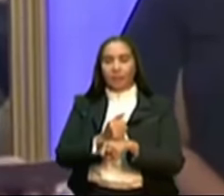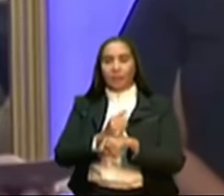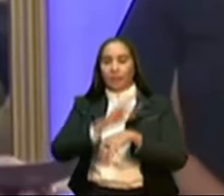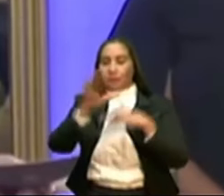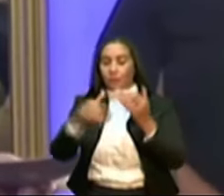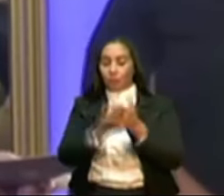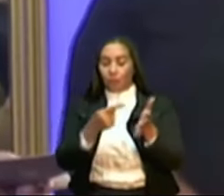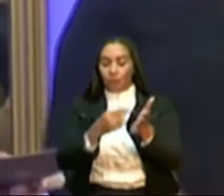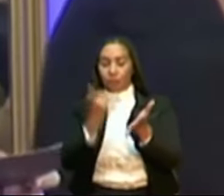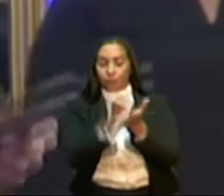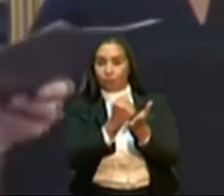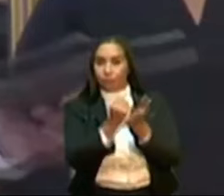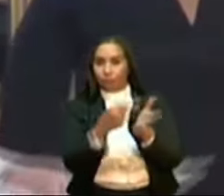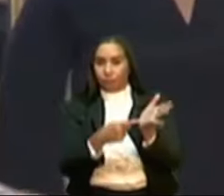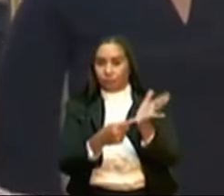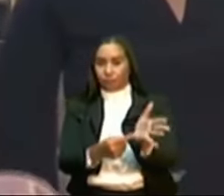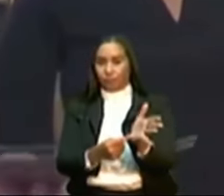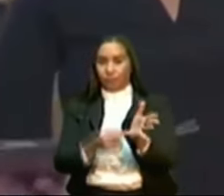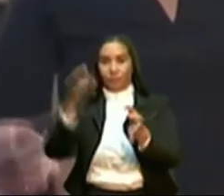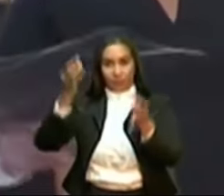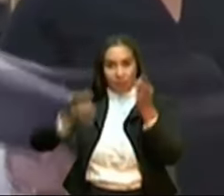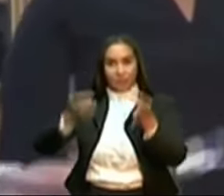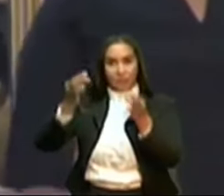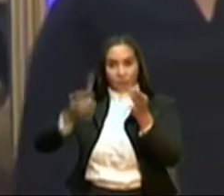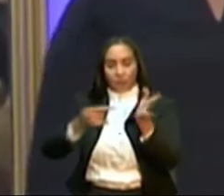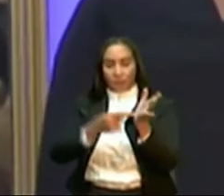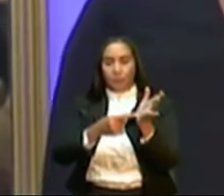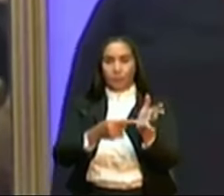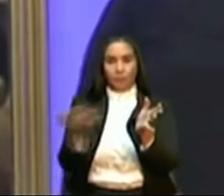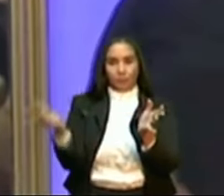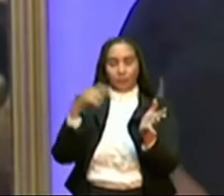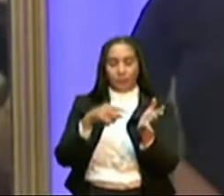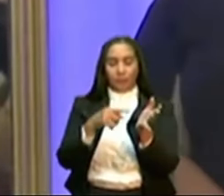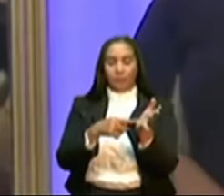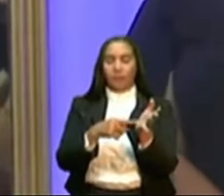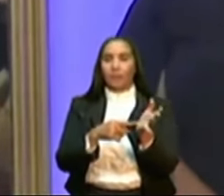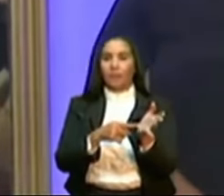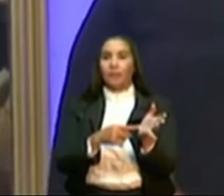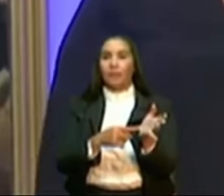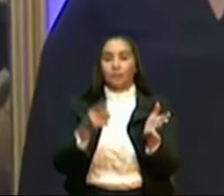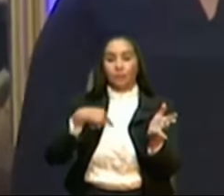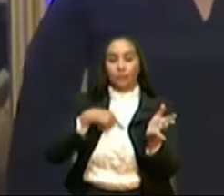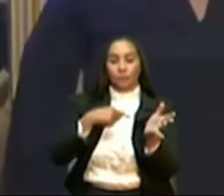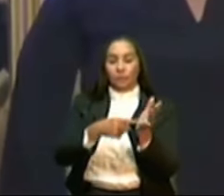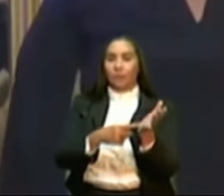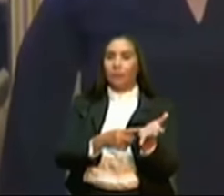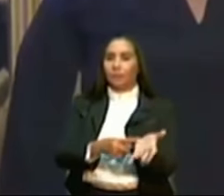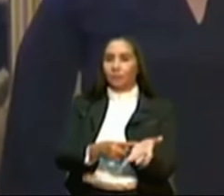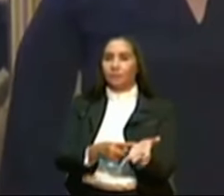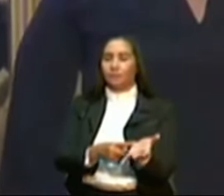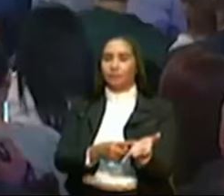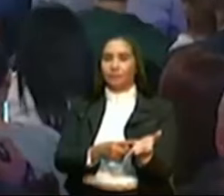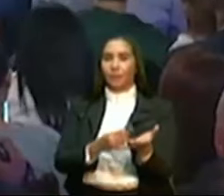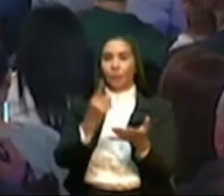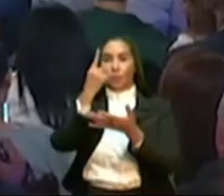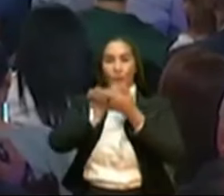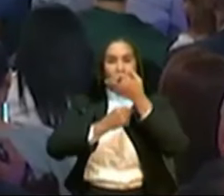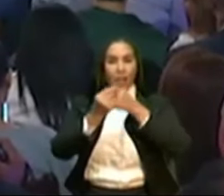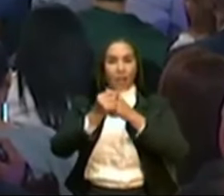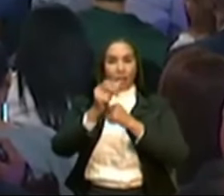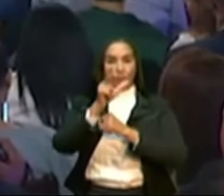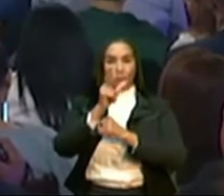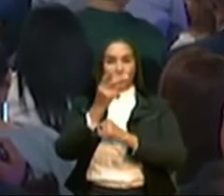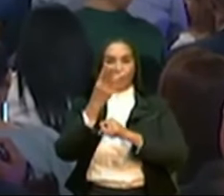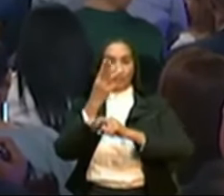la documentación, para cuando venga ese juicio que va, o ese caso que va a venir, seguro, nosotros vamos a tener ganancias. Y duramos año y medio buscando